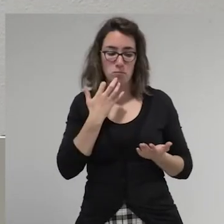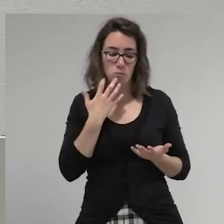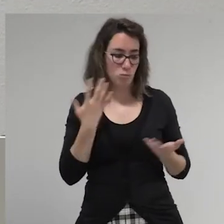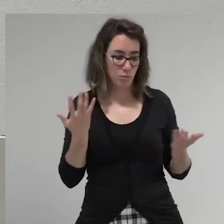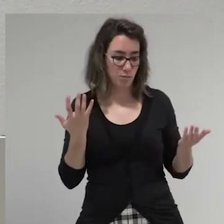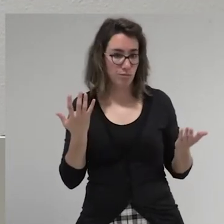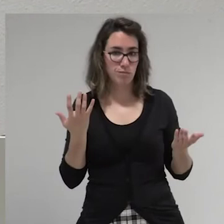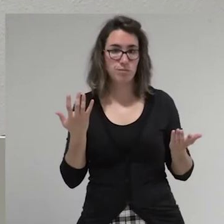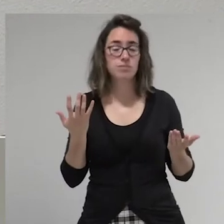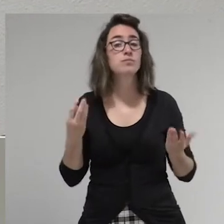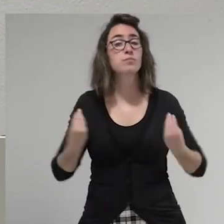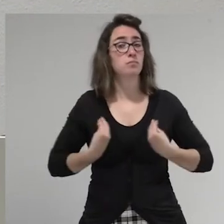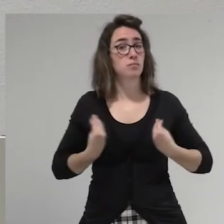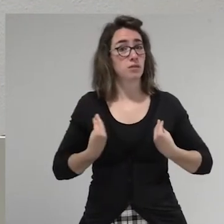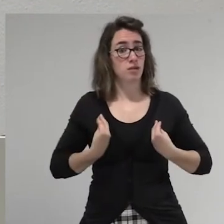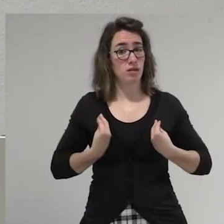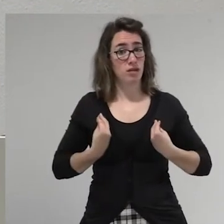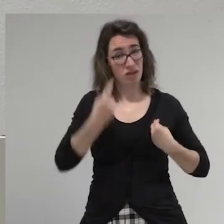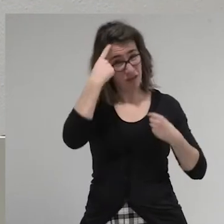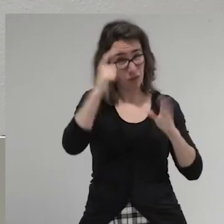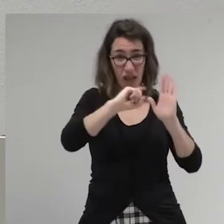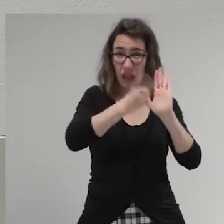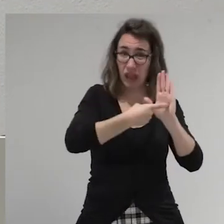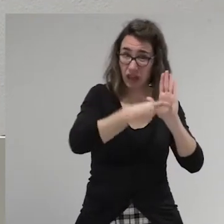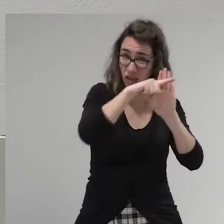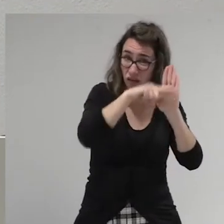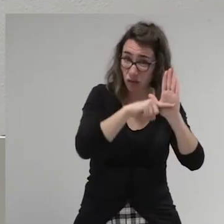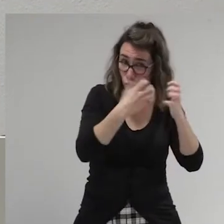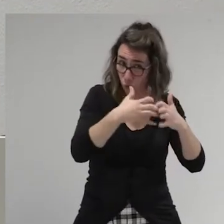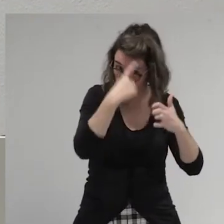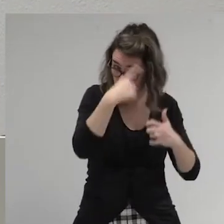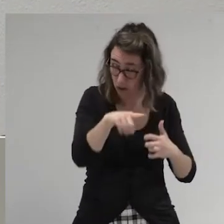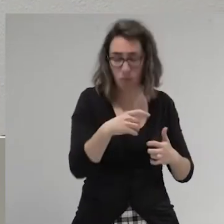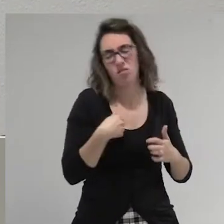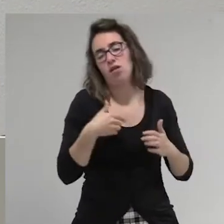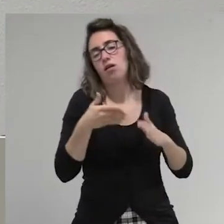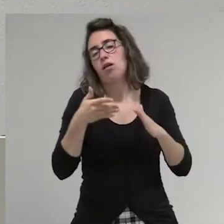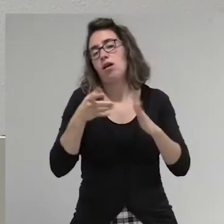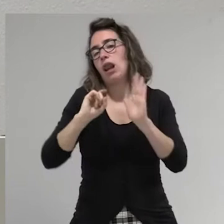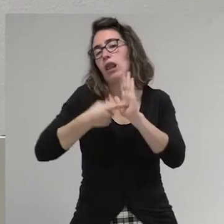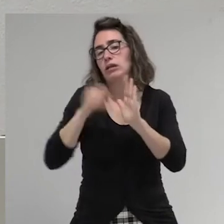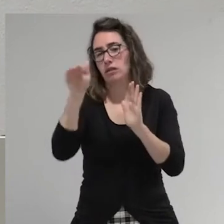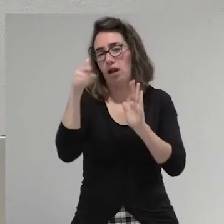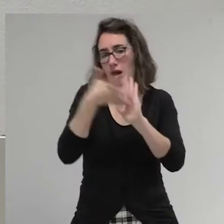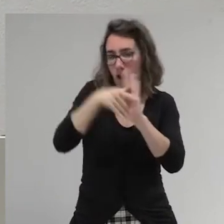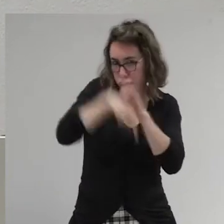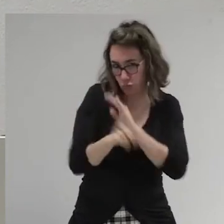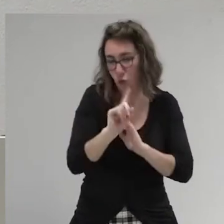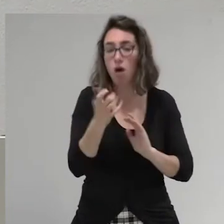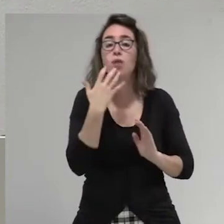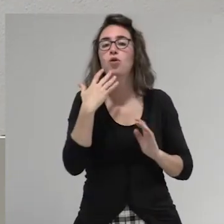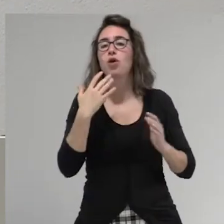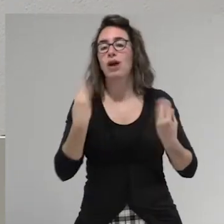El régimen de residencias, no sé si conocéis, no entraré a explicar cómo funciona todo lo que es la ley de extranjería, pero el régimen de